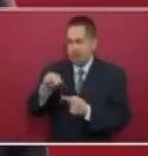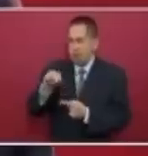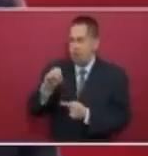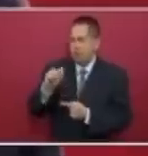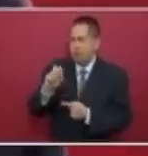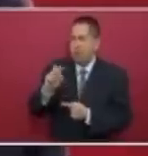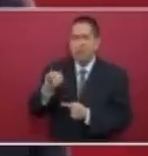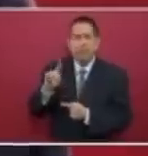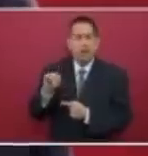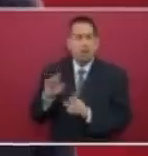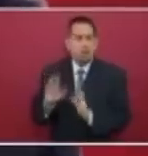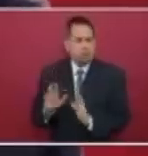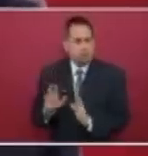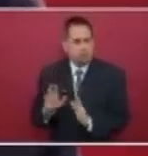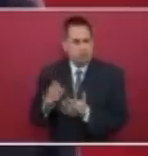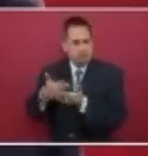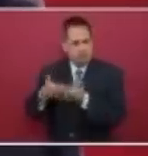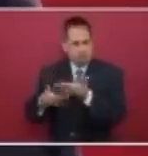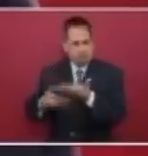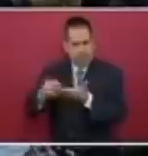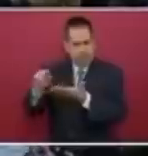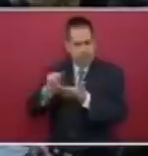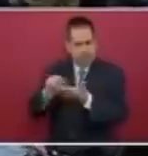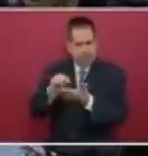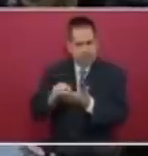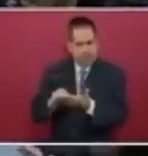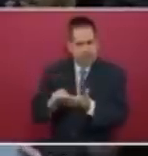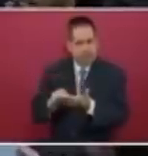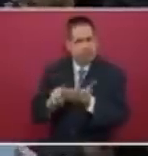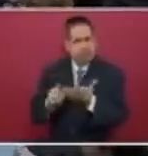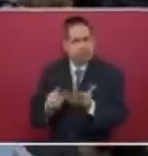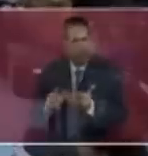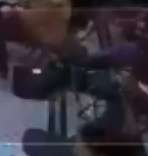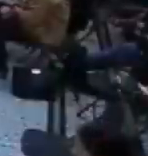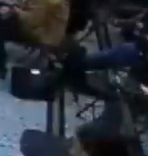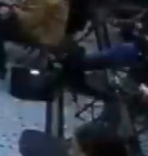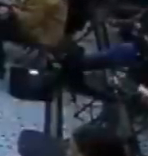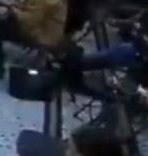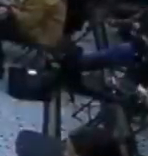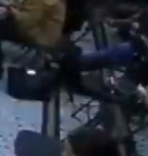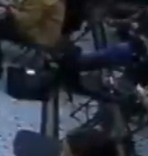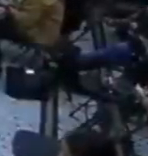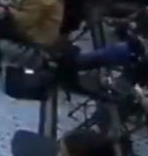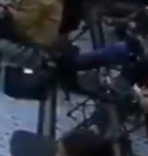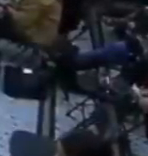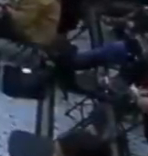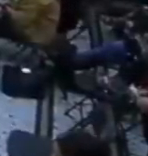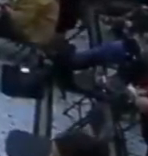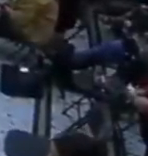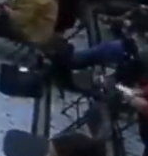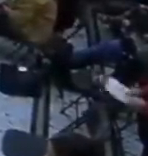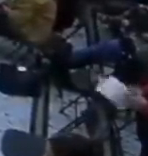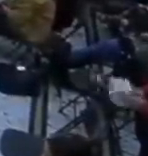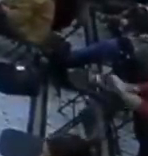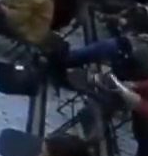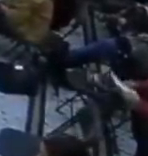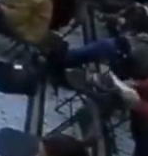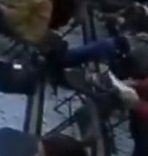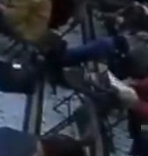montevideo el documento está muy bien elaborado bien